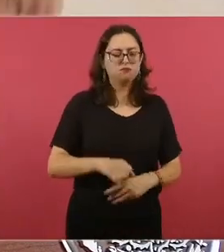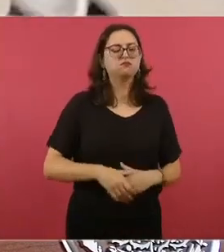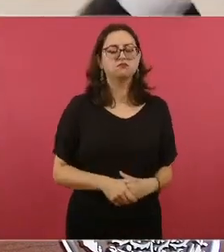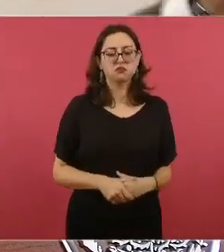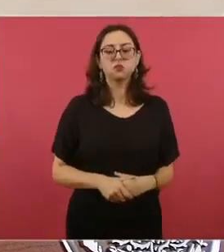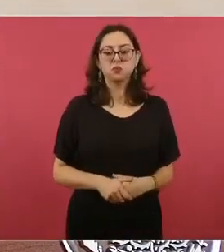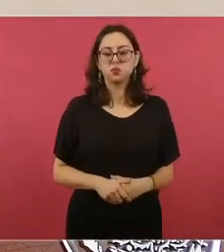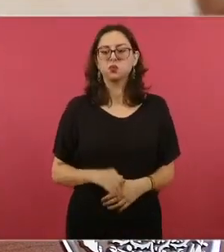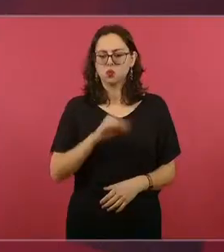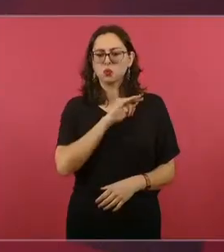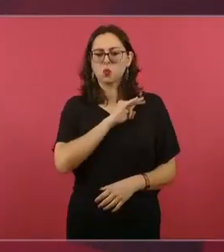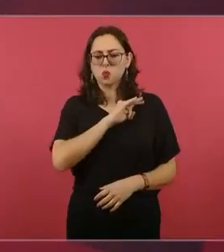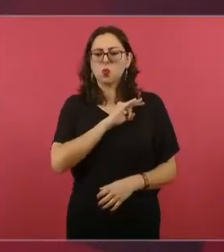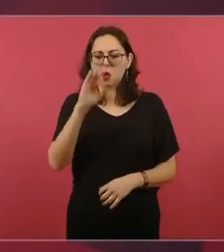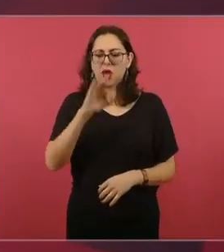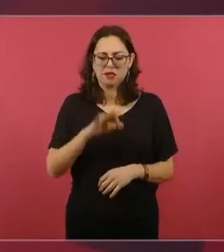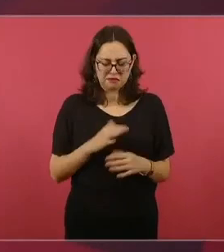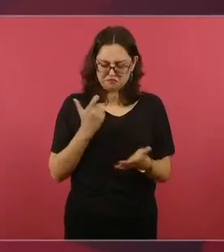con precisión.